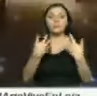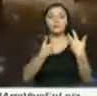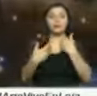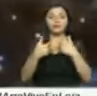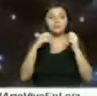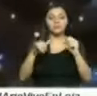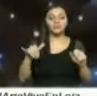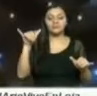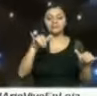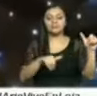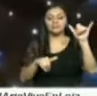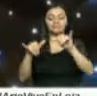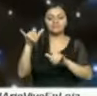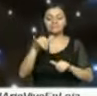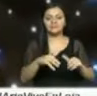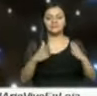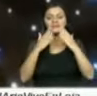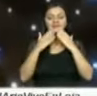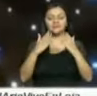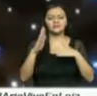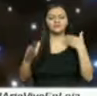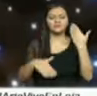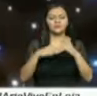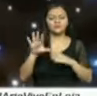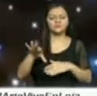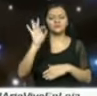hoy agradecen lo que está